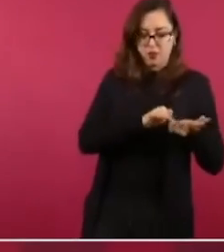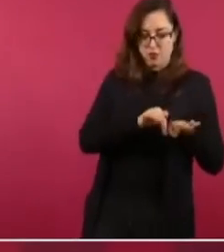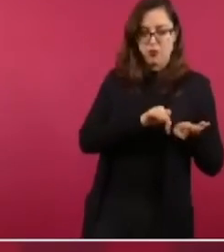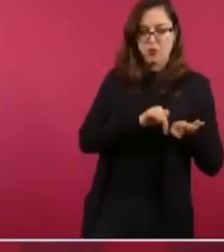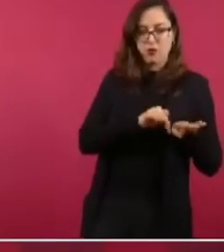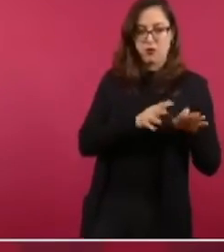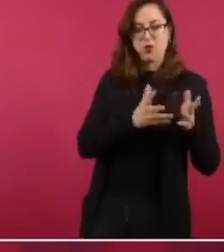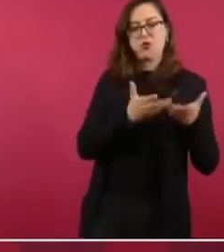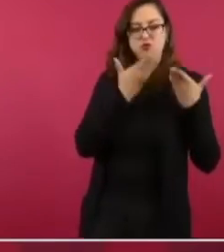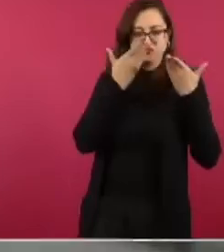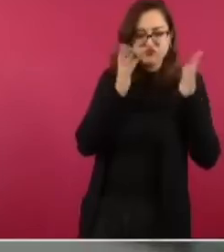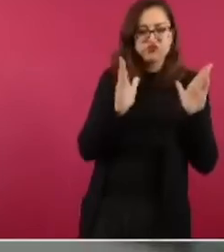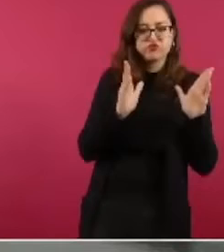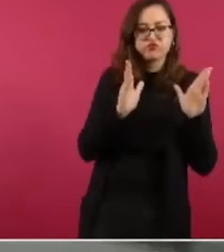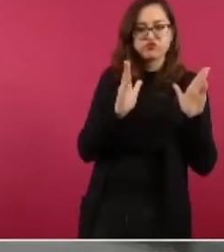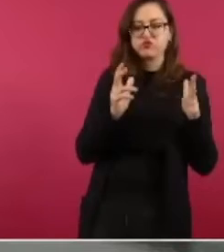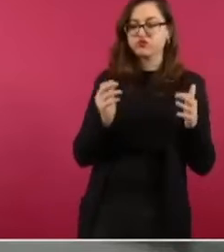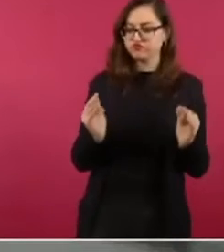un